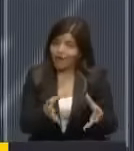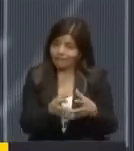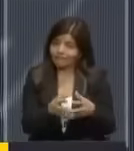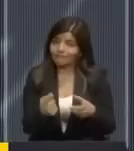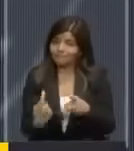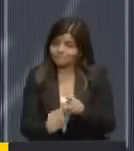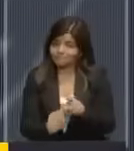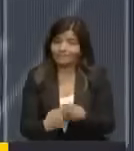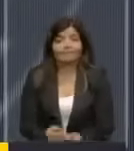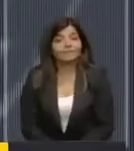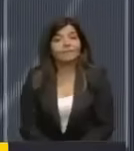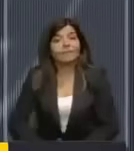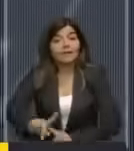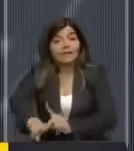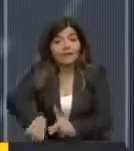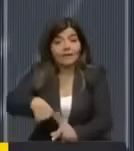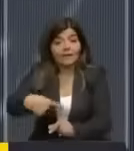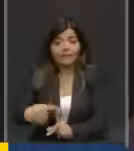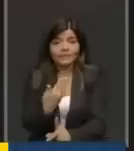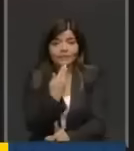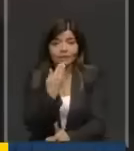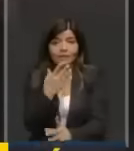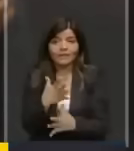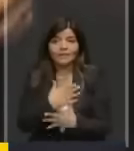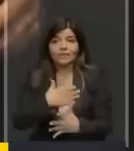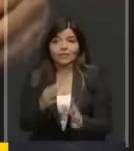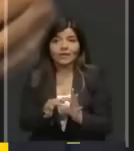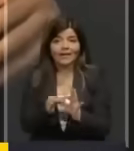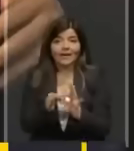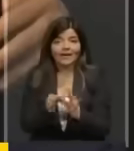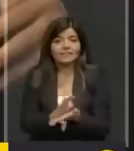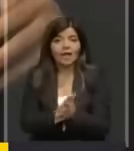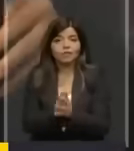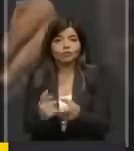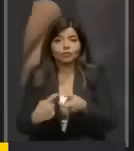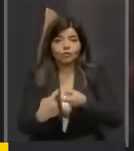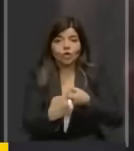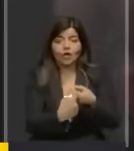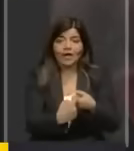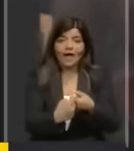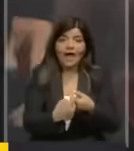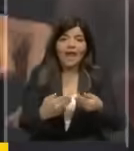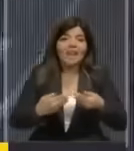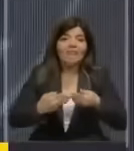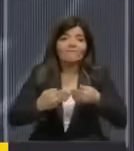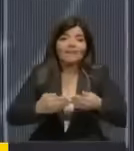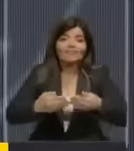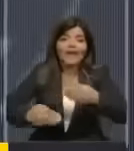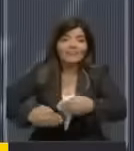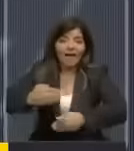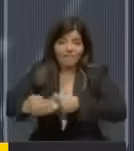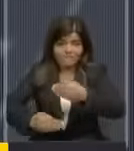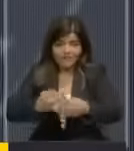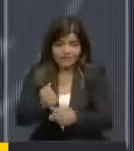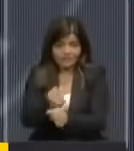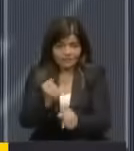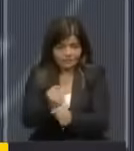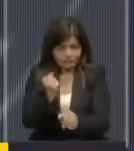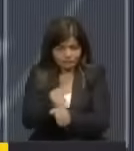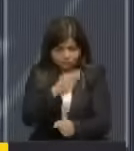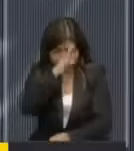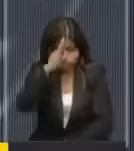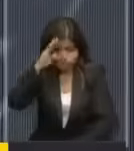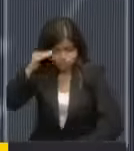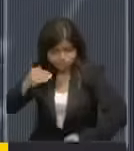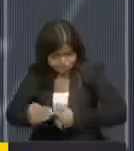Además, también quiero darle las gracias a todos los integrantes de La Libertad Avanza, que trabajaron sin parar para